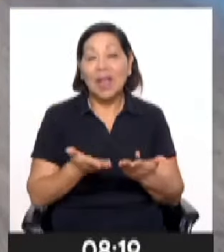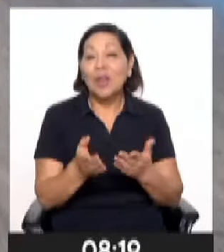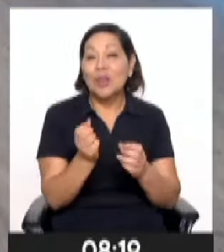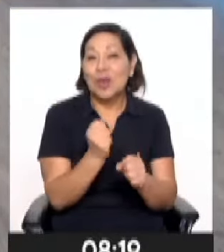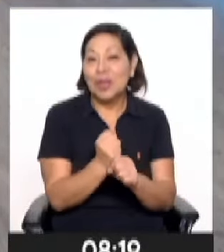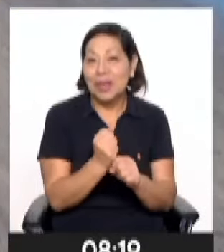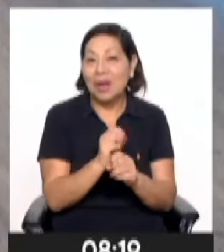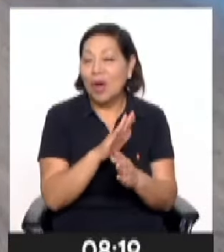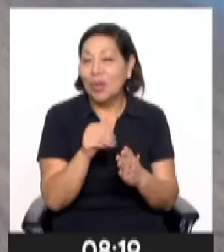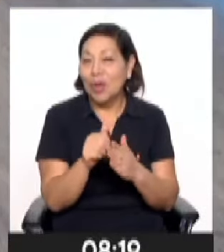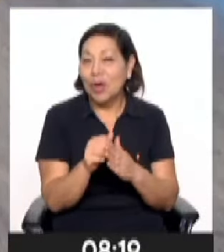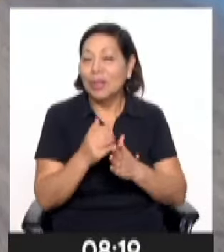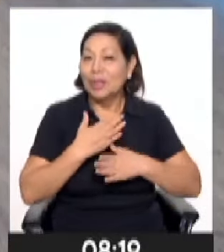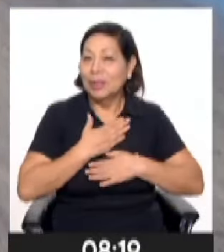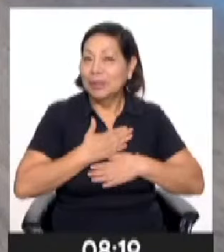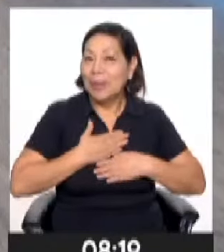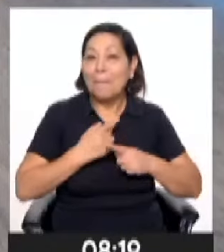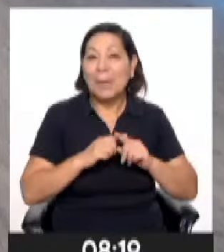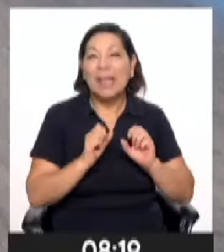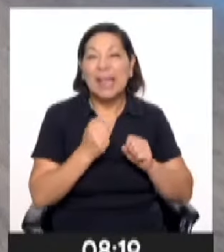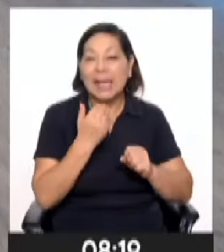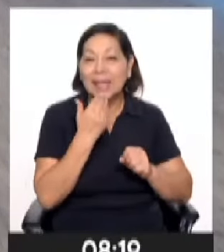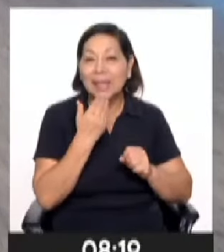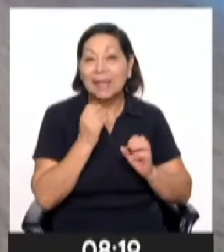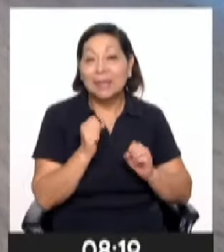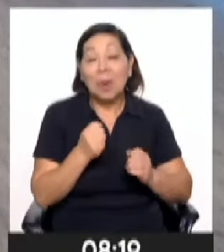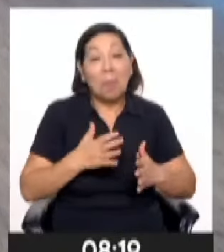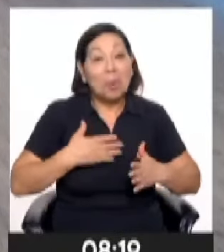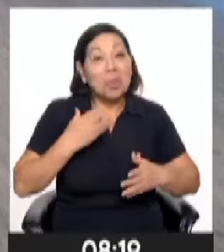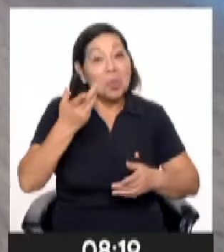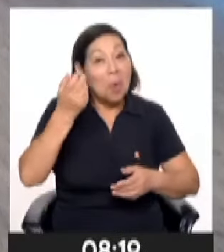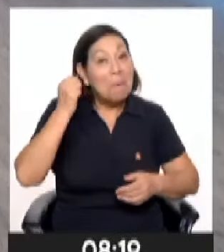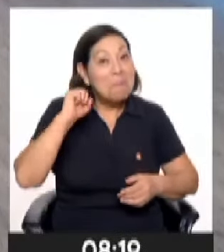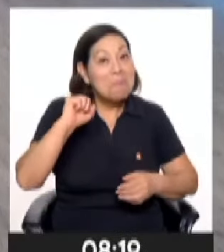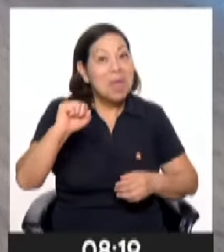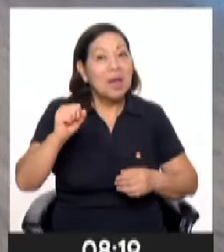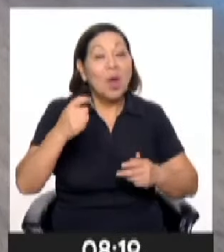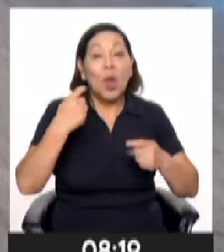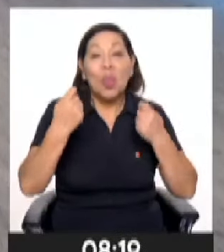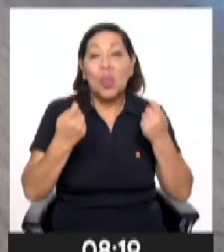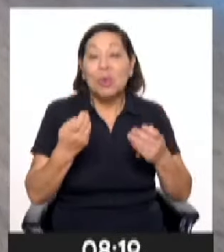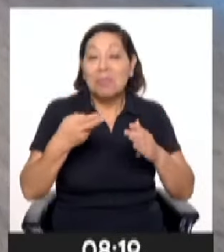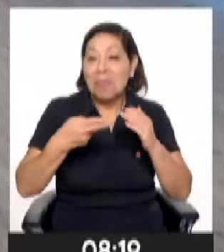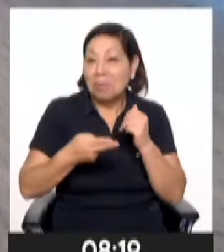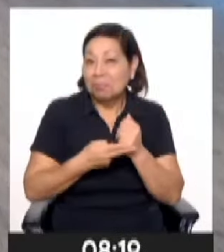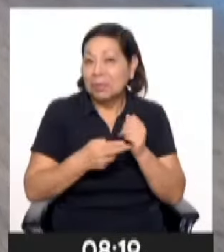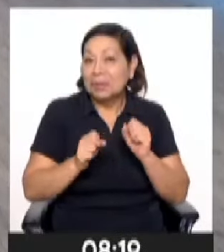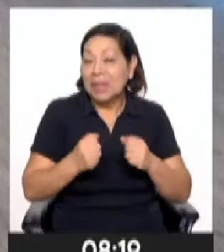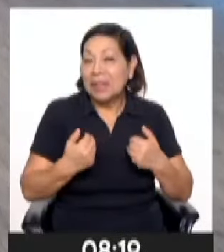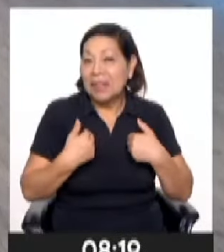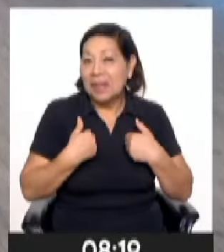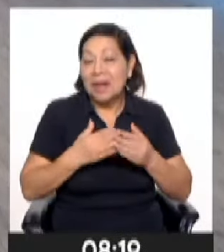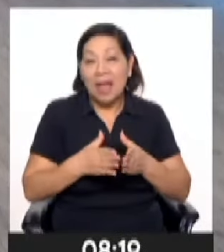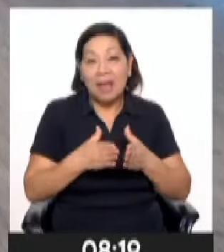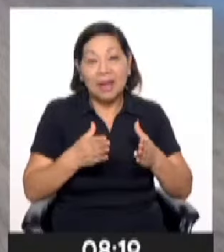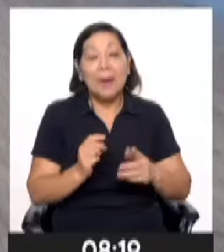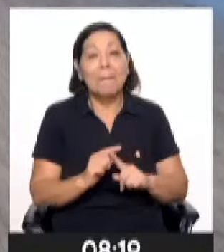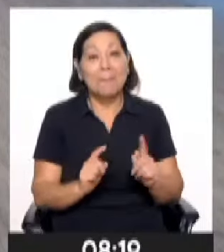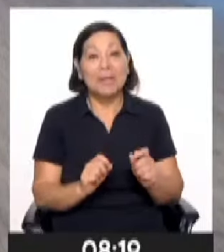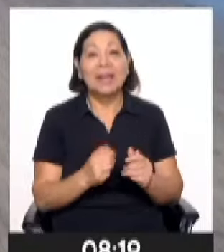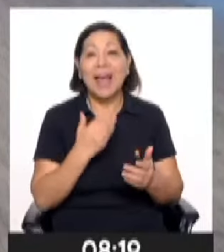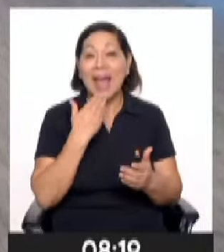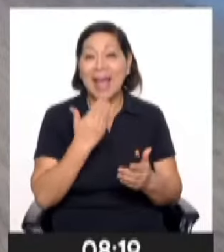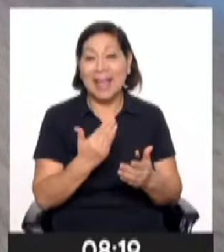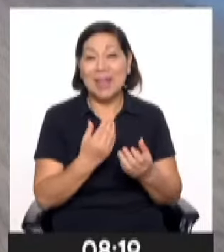laborando con todo el ánimo, pero para quienes tienen la dicha de poder viajar y realizar el turismo interno, tienen grandes opciones.